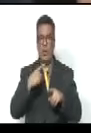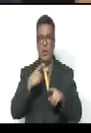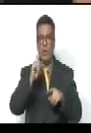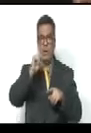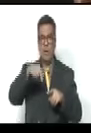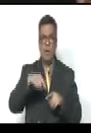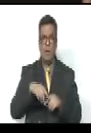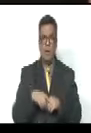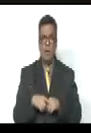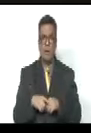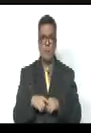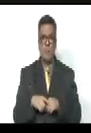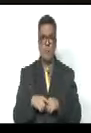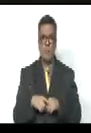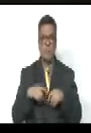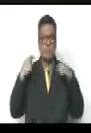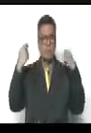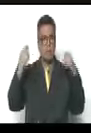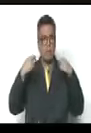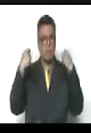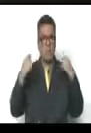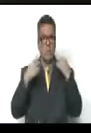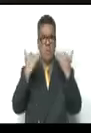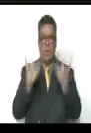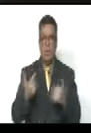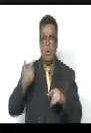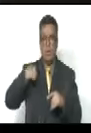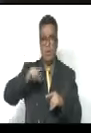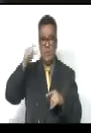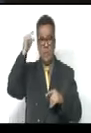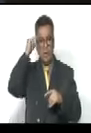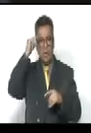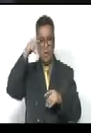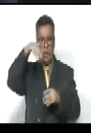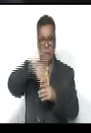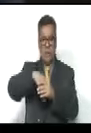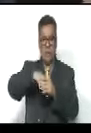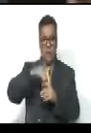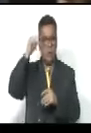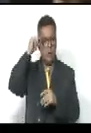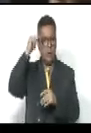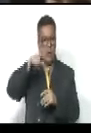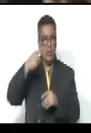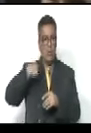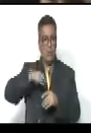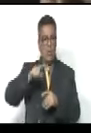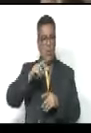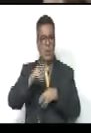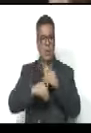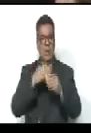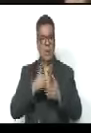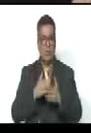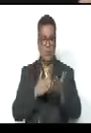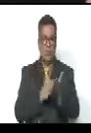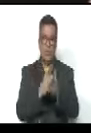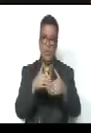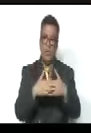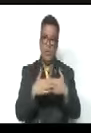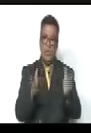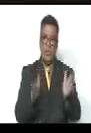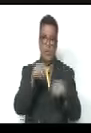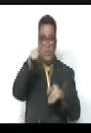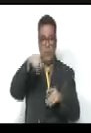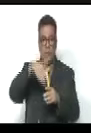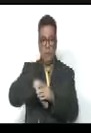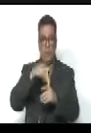también celebrar que ya tenemos una fecha electoral. Una fecha electoral que tiene que dar paso no solamente que haya una elección,